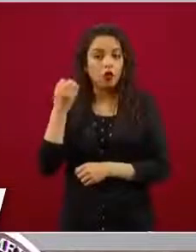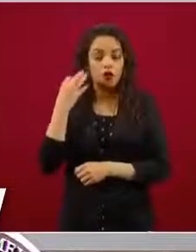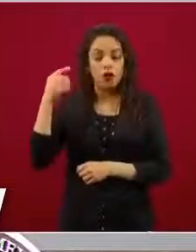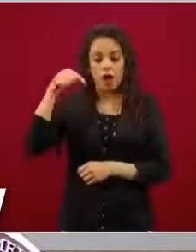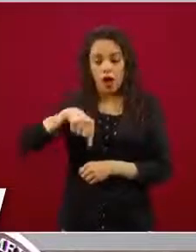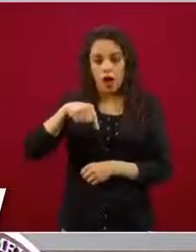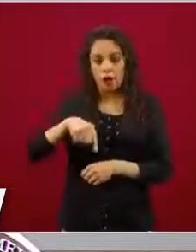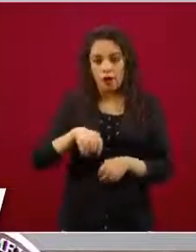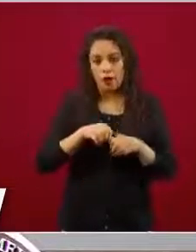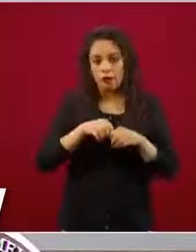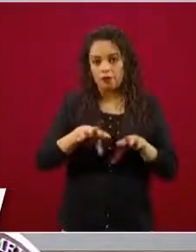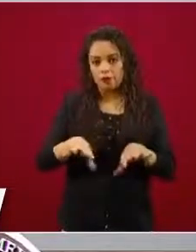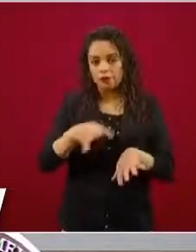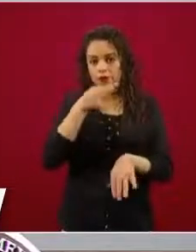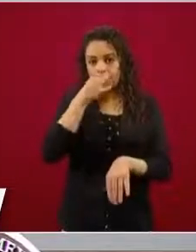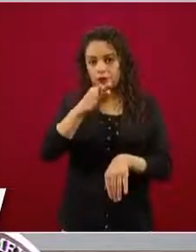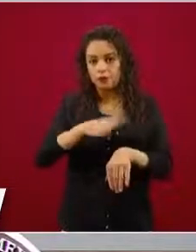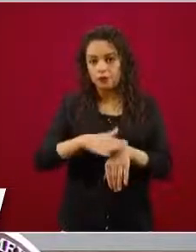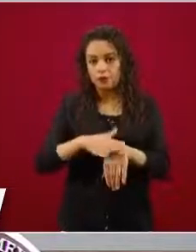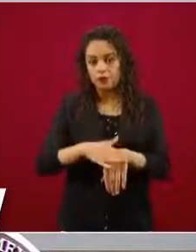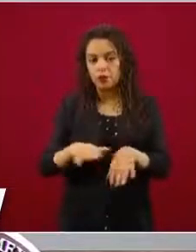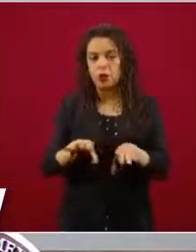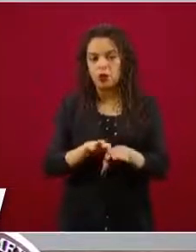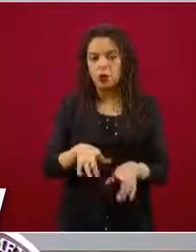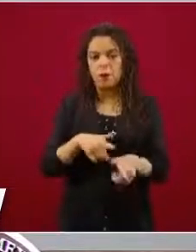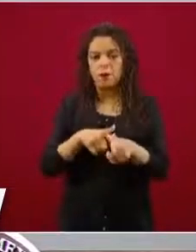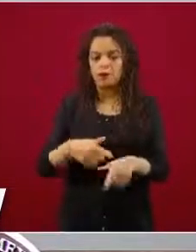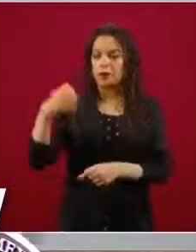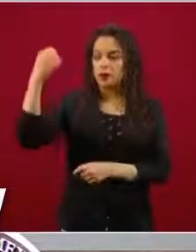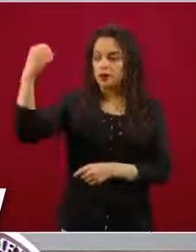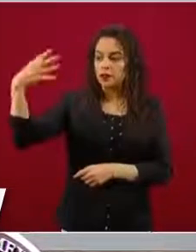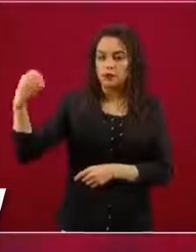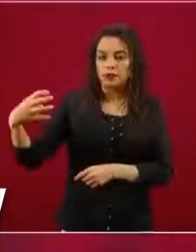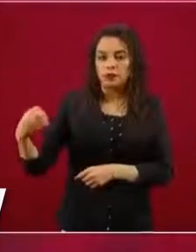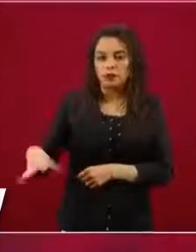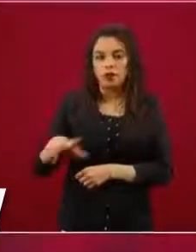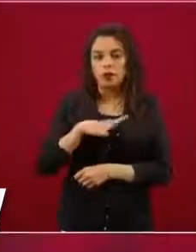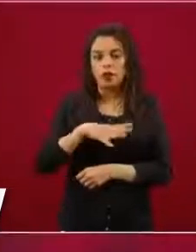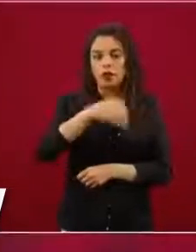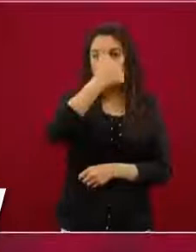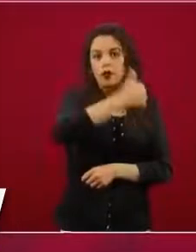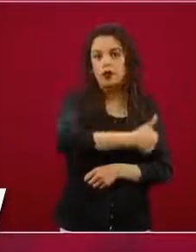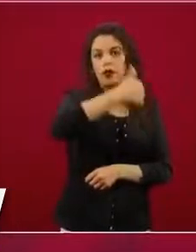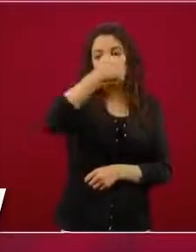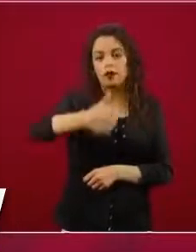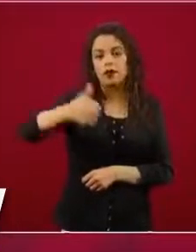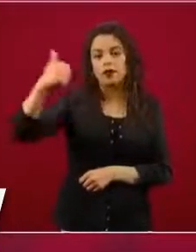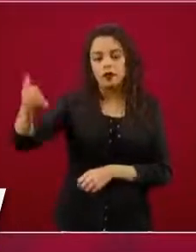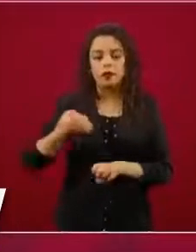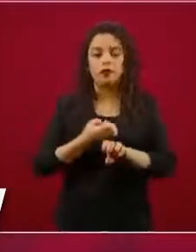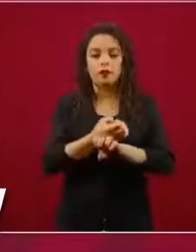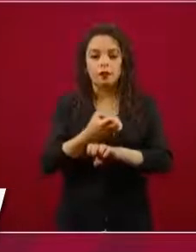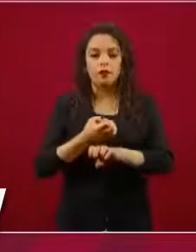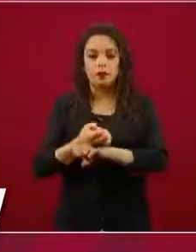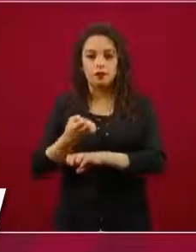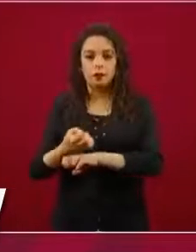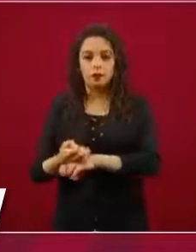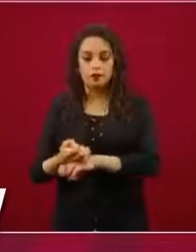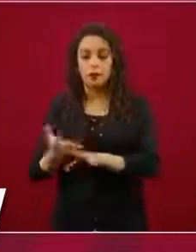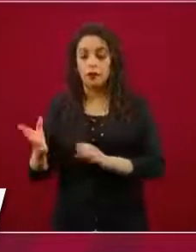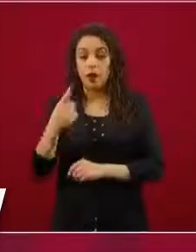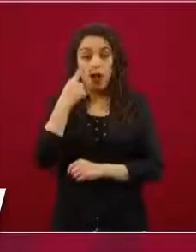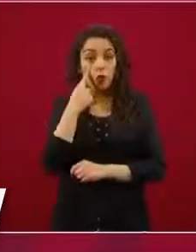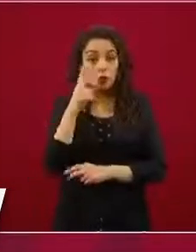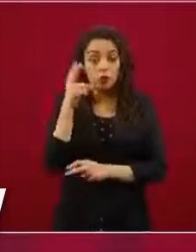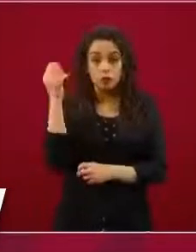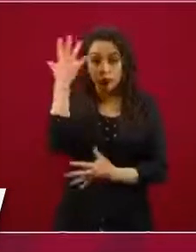anunciaremos cuál es el estado del semáforo que guarda cada entidad federativa. No confundirse aquí con la idea de